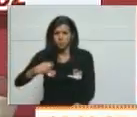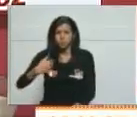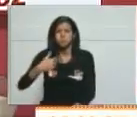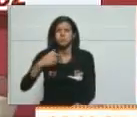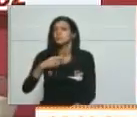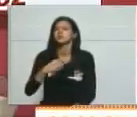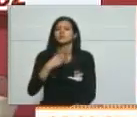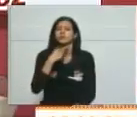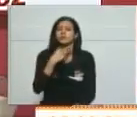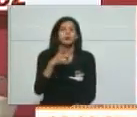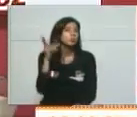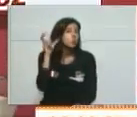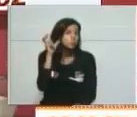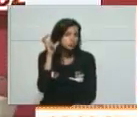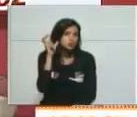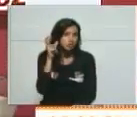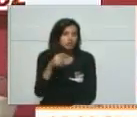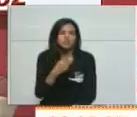él, no.